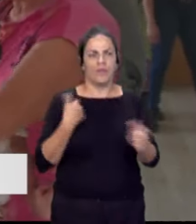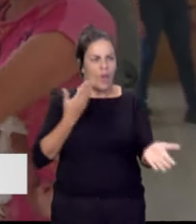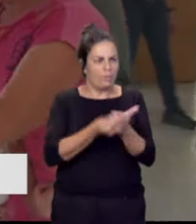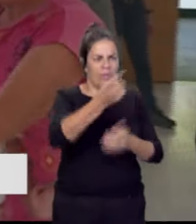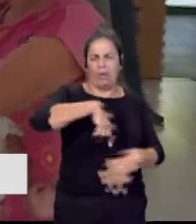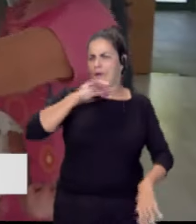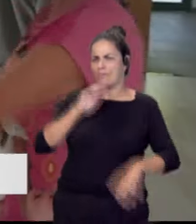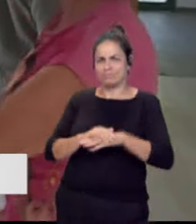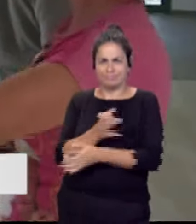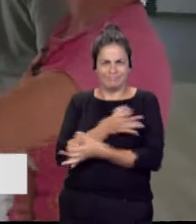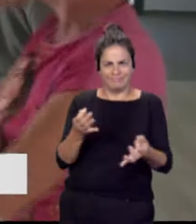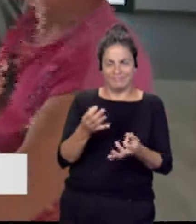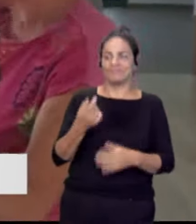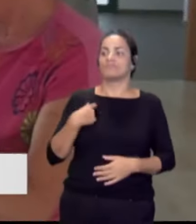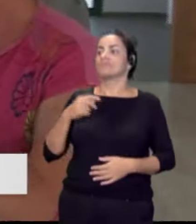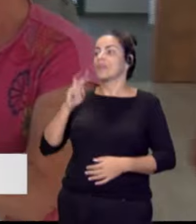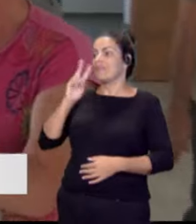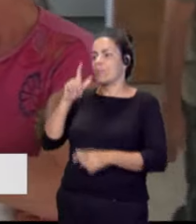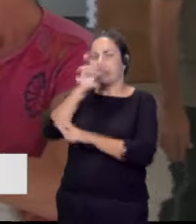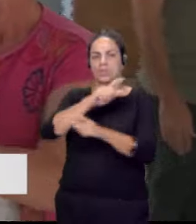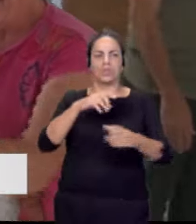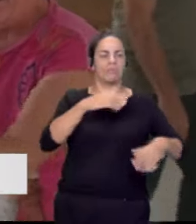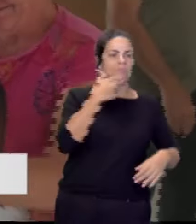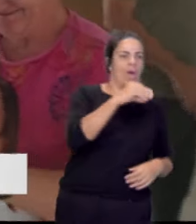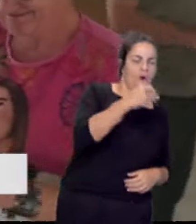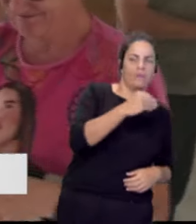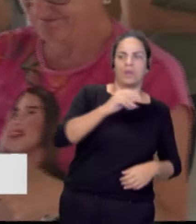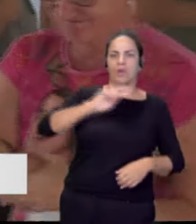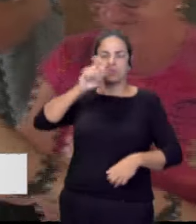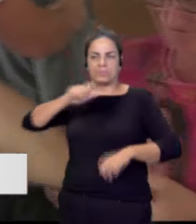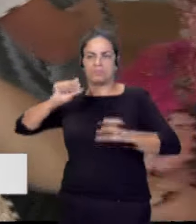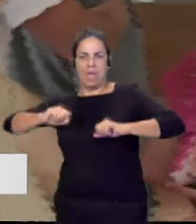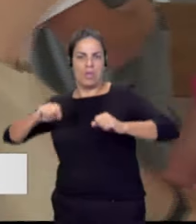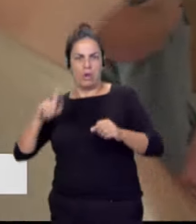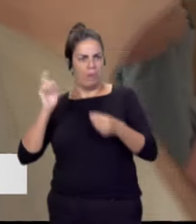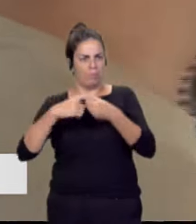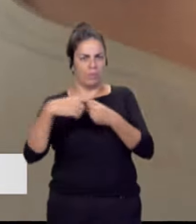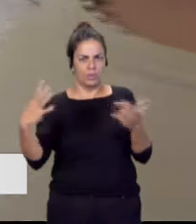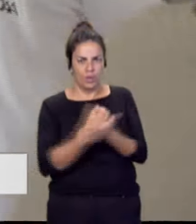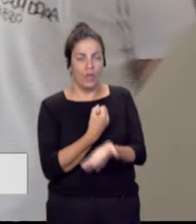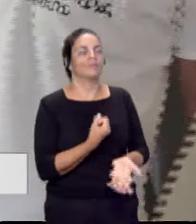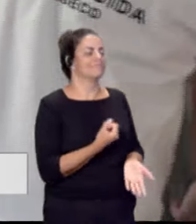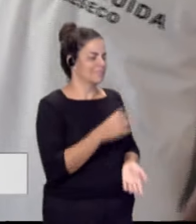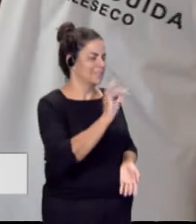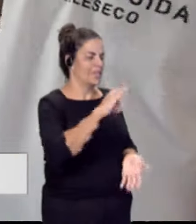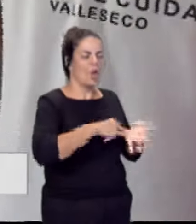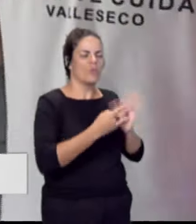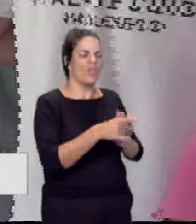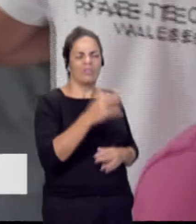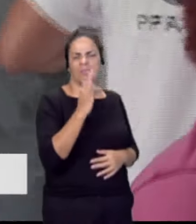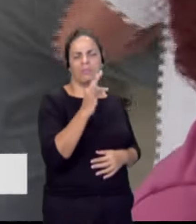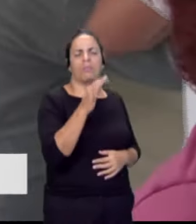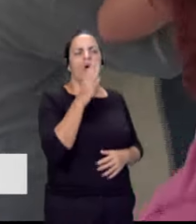que aquí hay más jóvenes, menos jóvenes, todo el mundo se apunta. Sí, lo bueno de este proyecto es que no hay edad para trabajar, o sea, no hay ninguna edad.